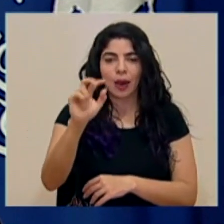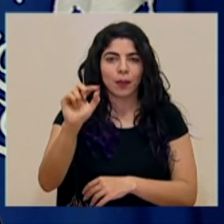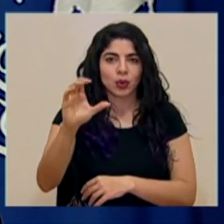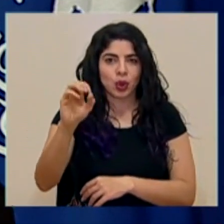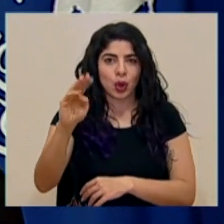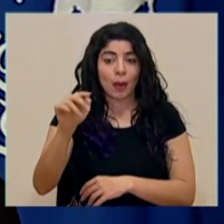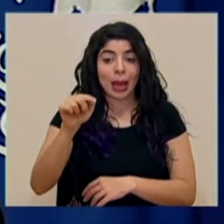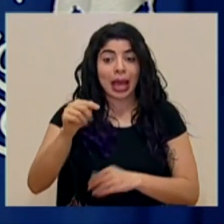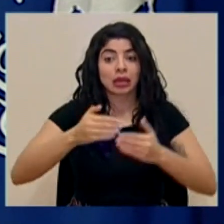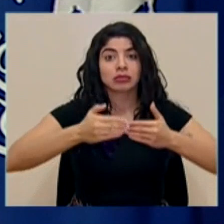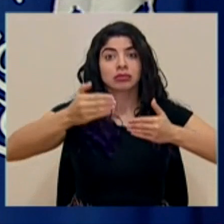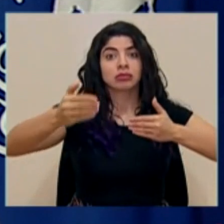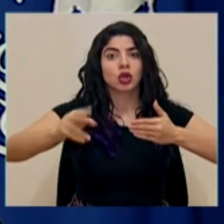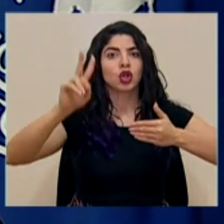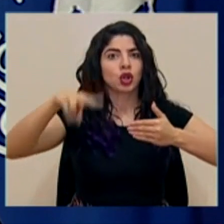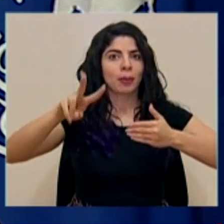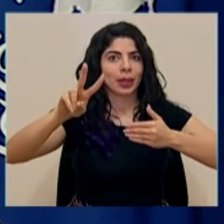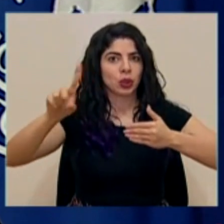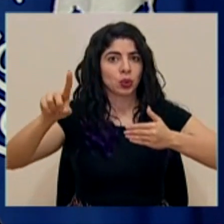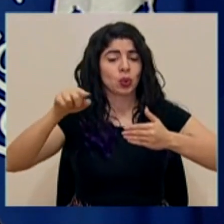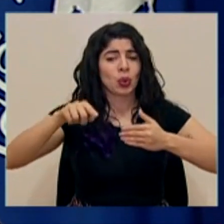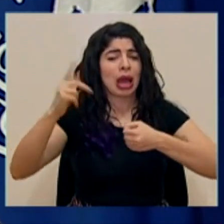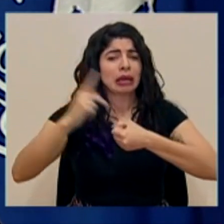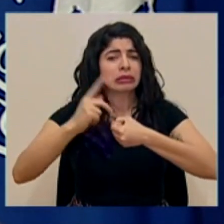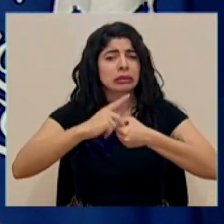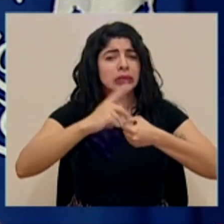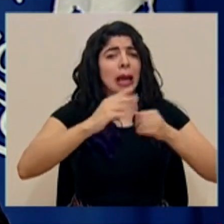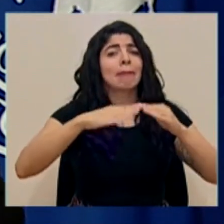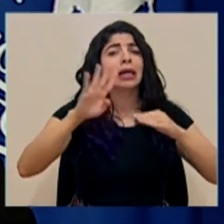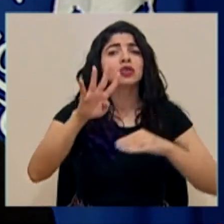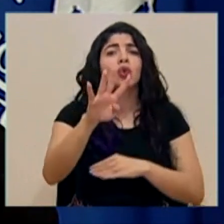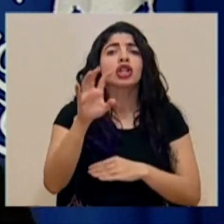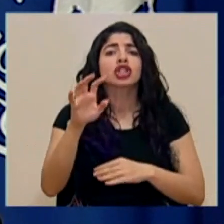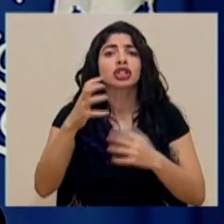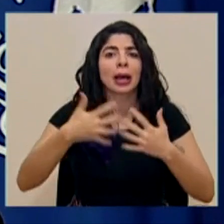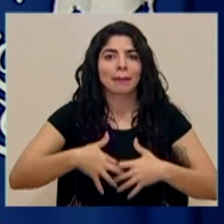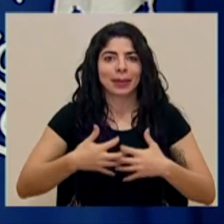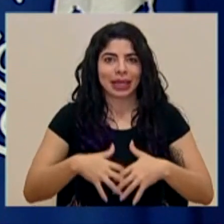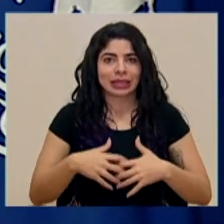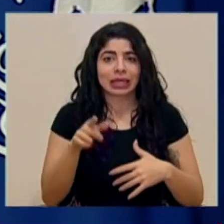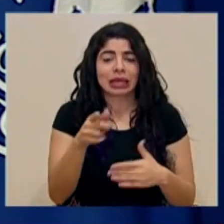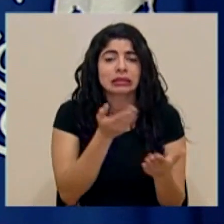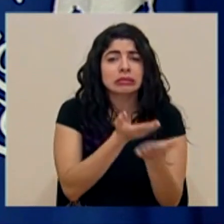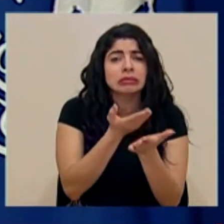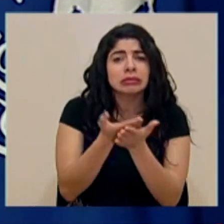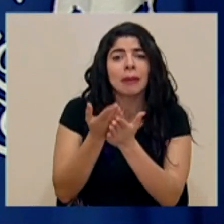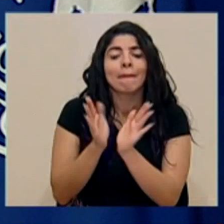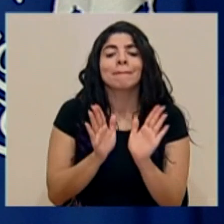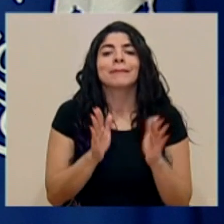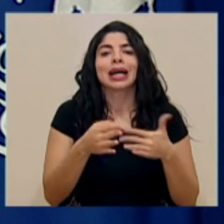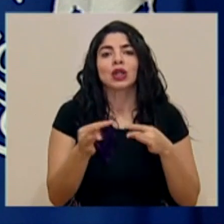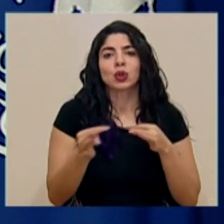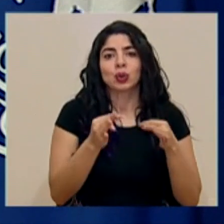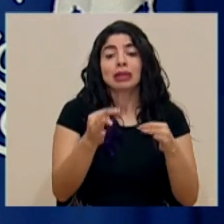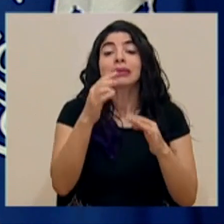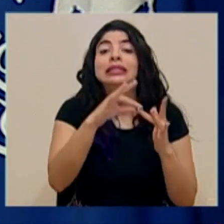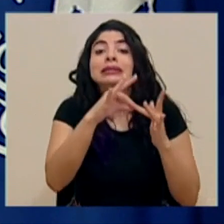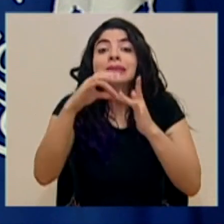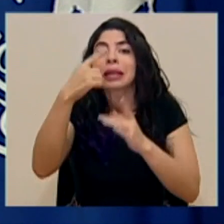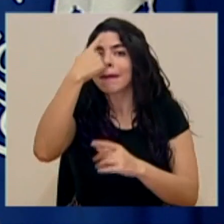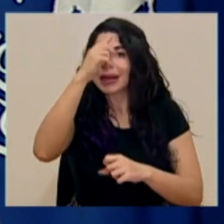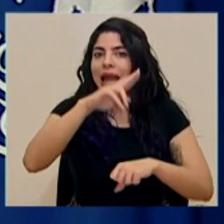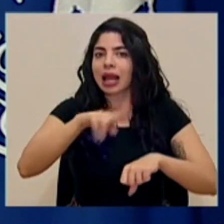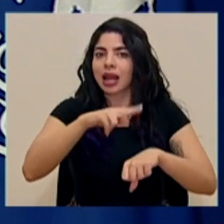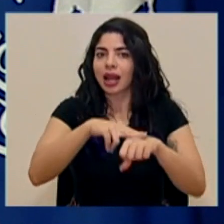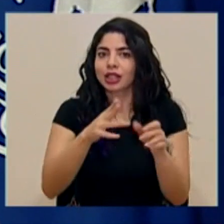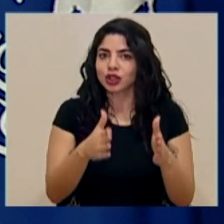2021. Ahí participan más de 400 empresas que ofertan paquetes turísticos para nacionales, y uno de